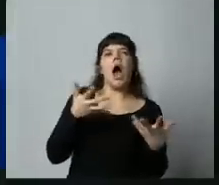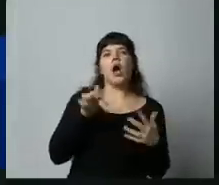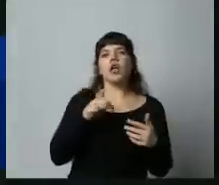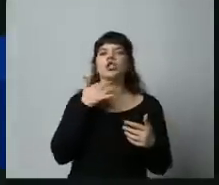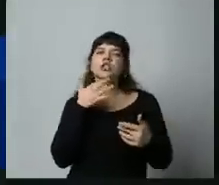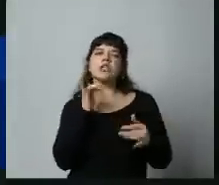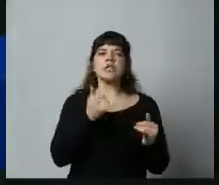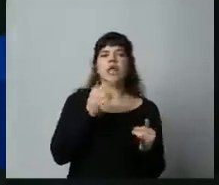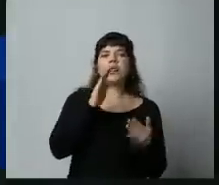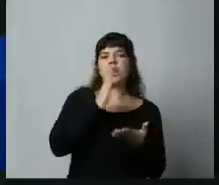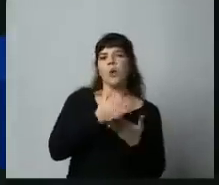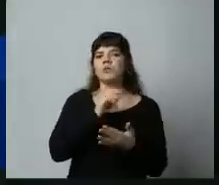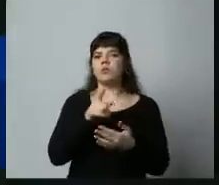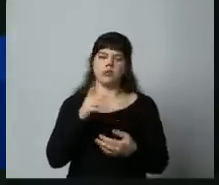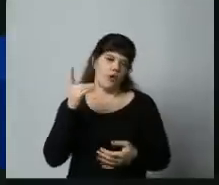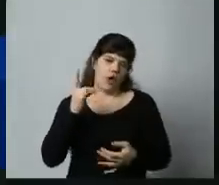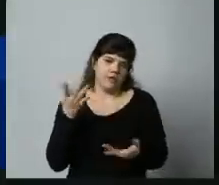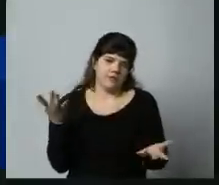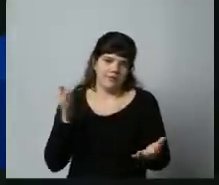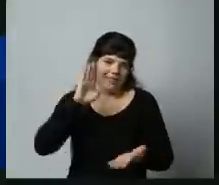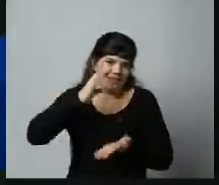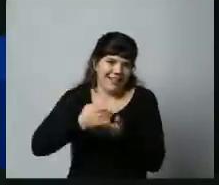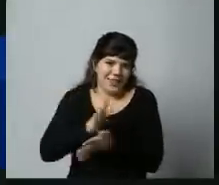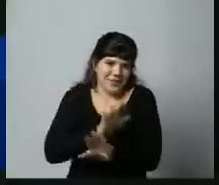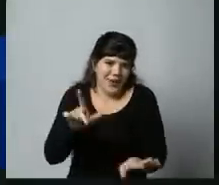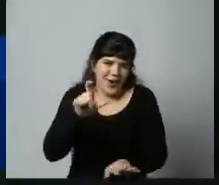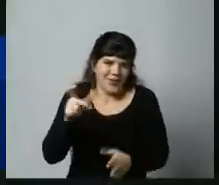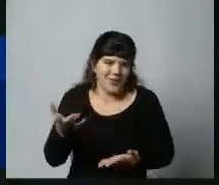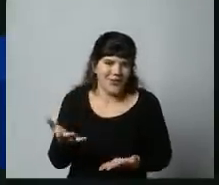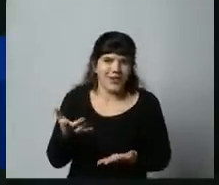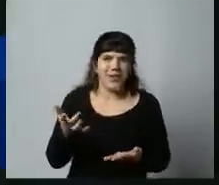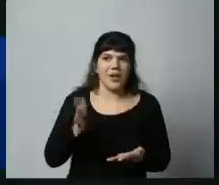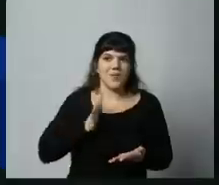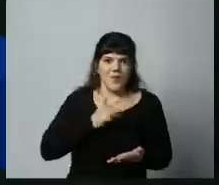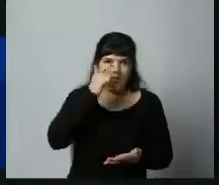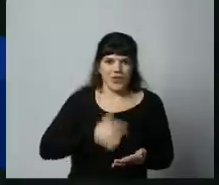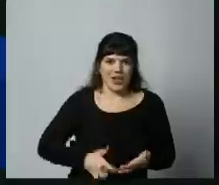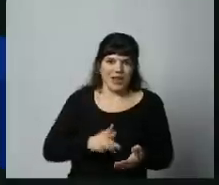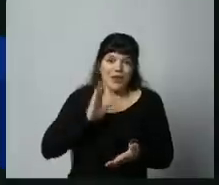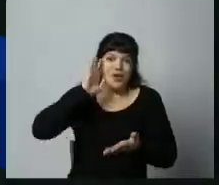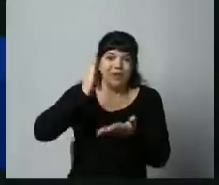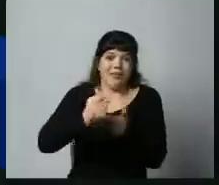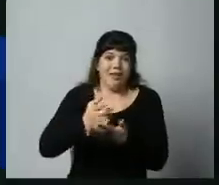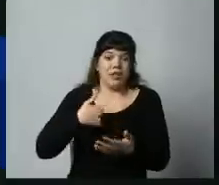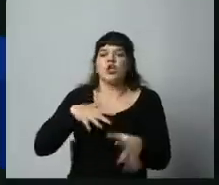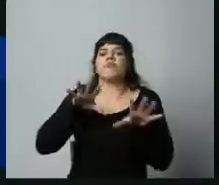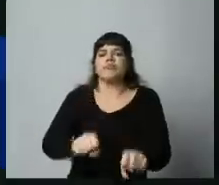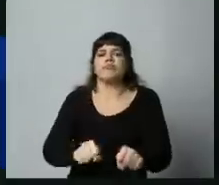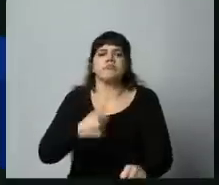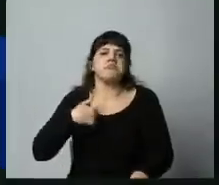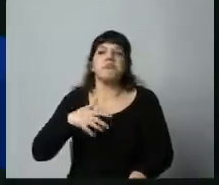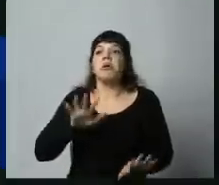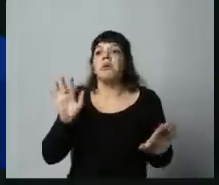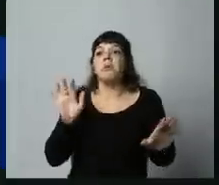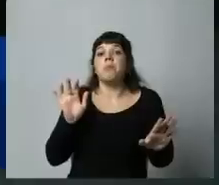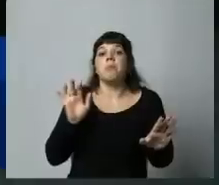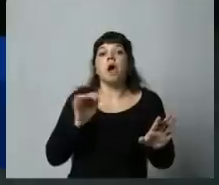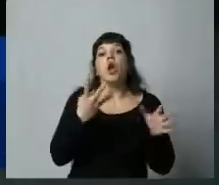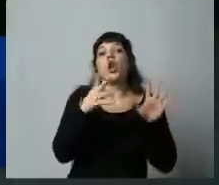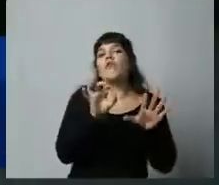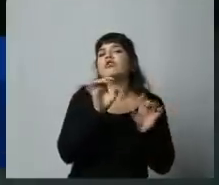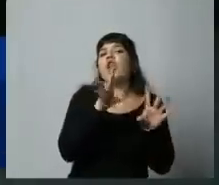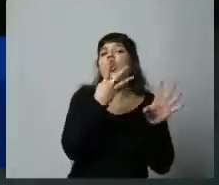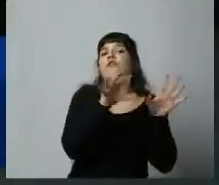una dictadura o no Bueno sobre Bolivia No hay ninguna duda de que Jan áñez dio un golpe de estado en octubre del año pasado dijo 90 días para